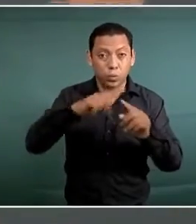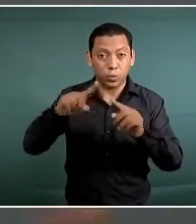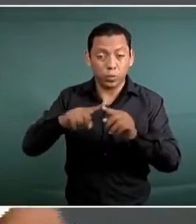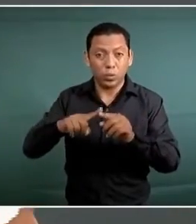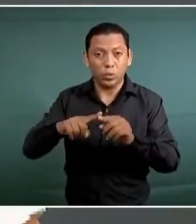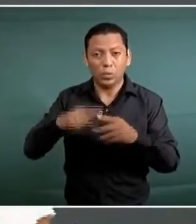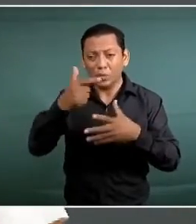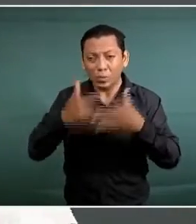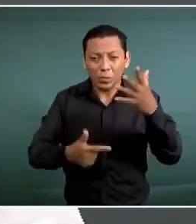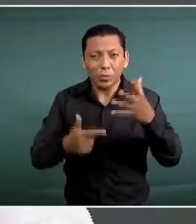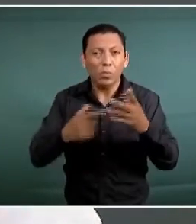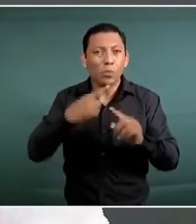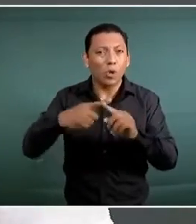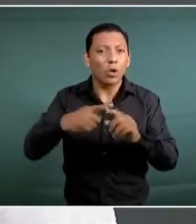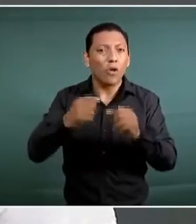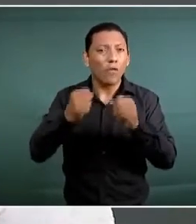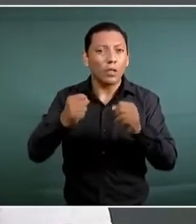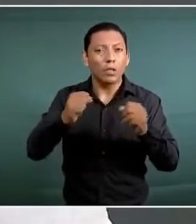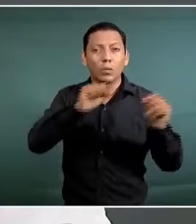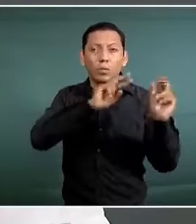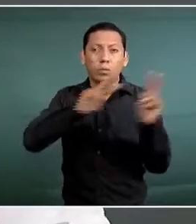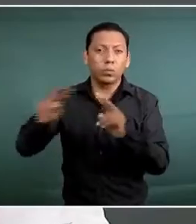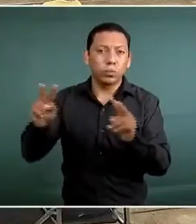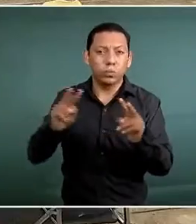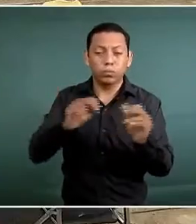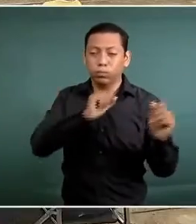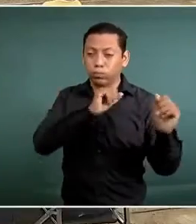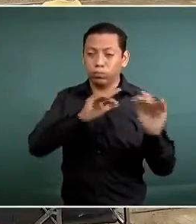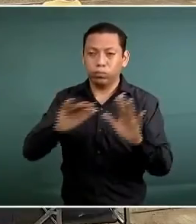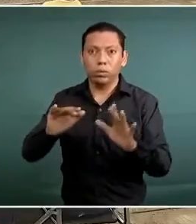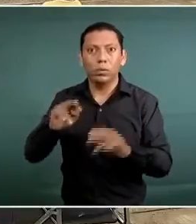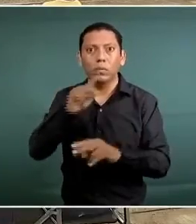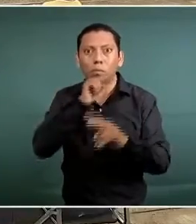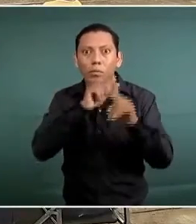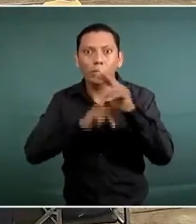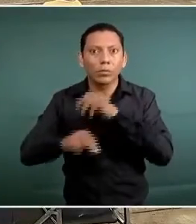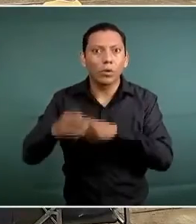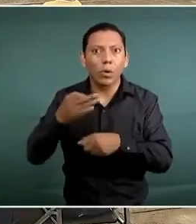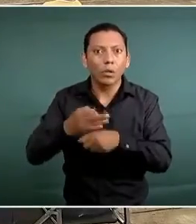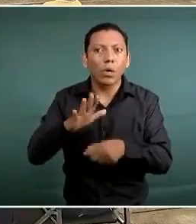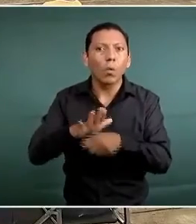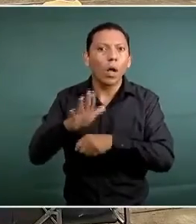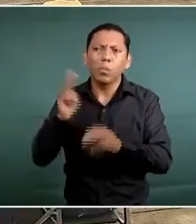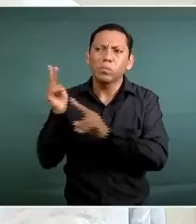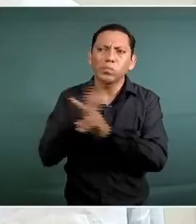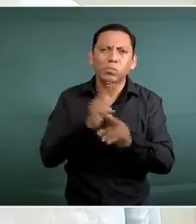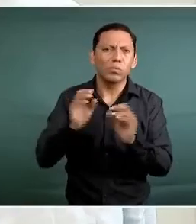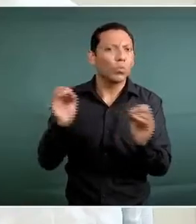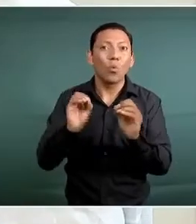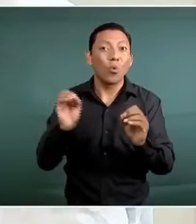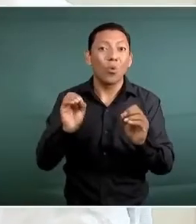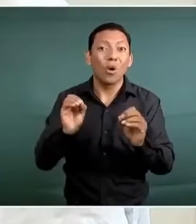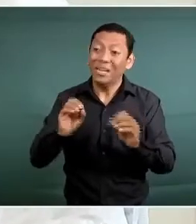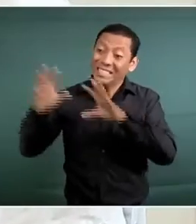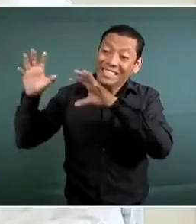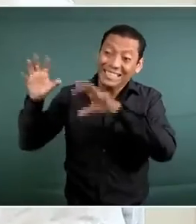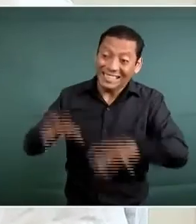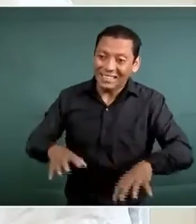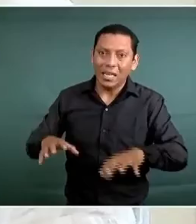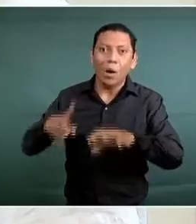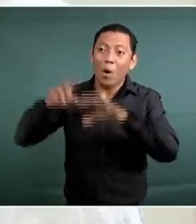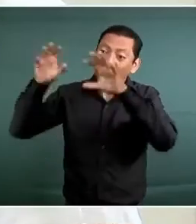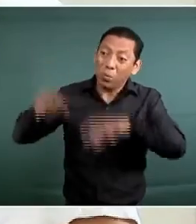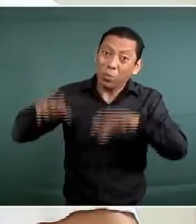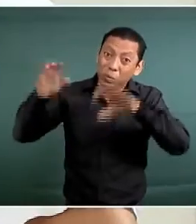clasifica por la velocidad de sus vientos. La preocupación en este caso no es el viento, es la cantidad de lluvia.